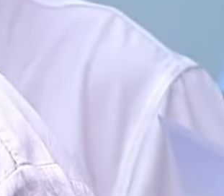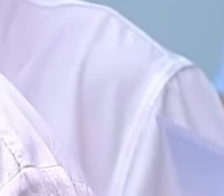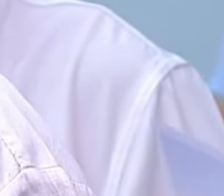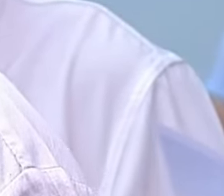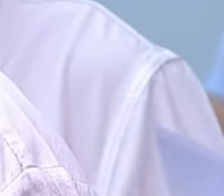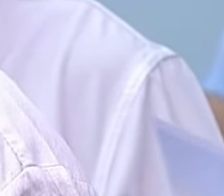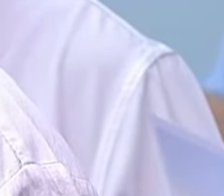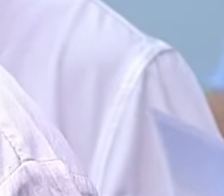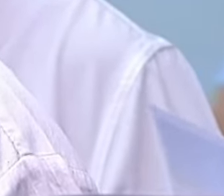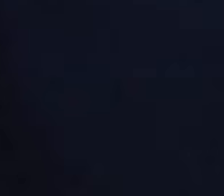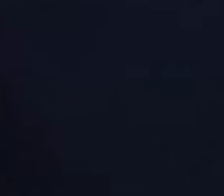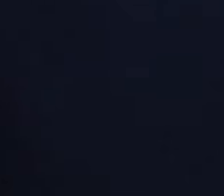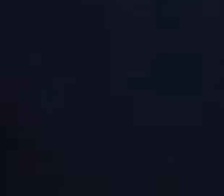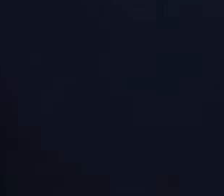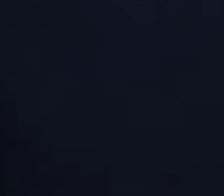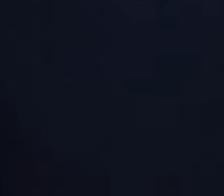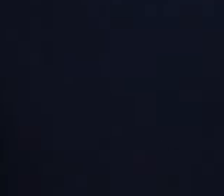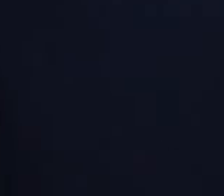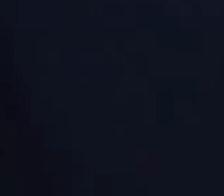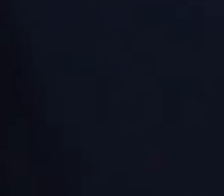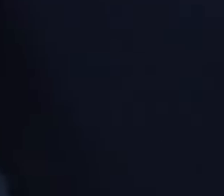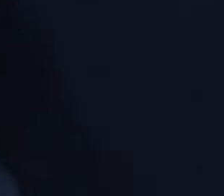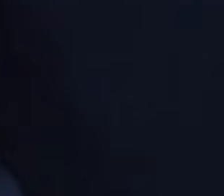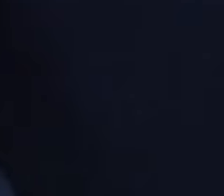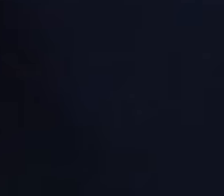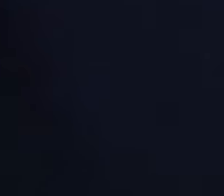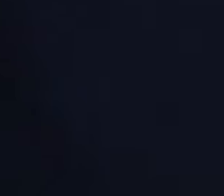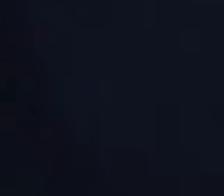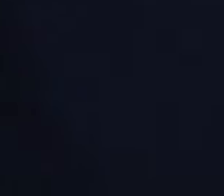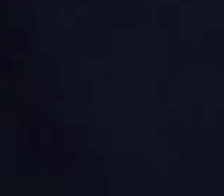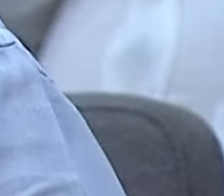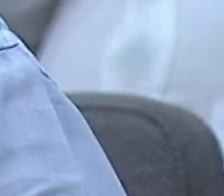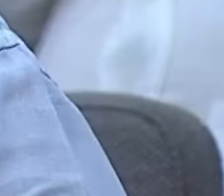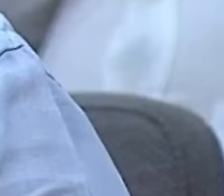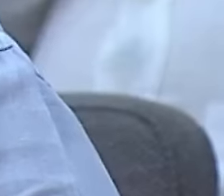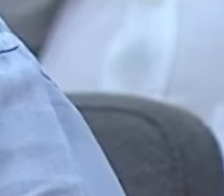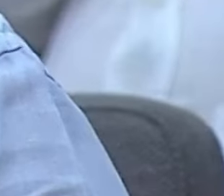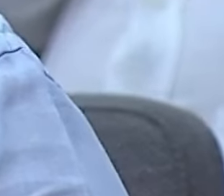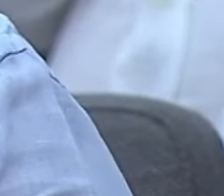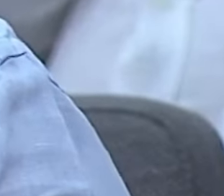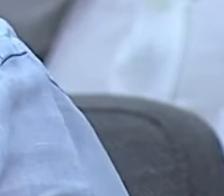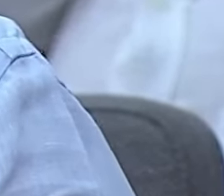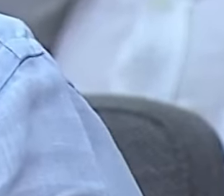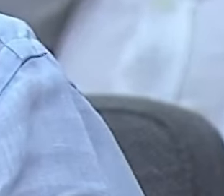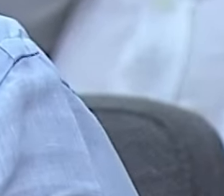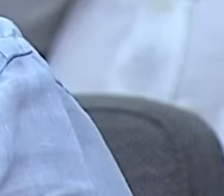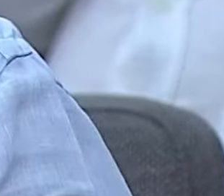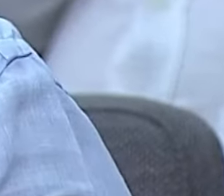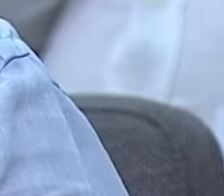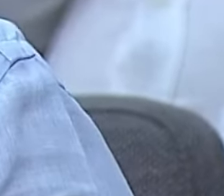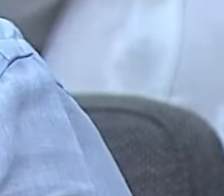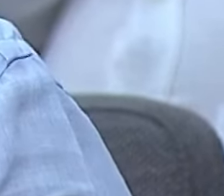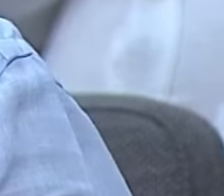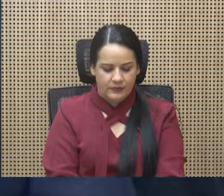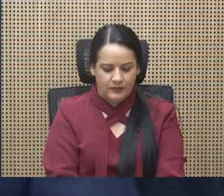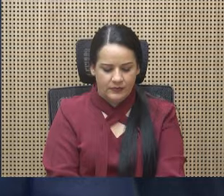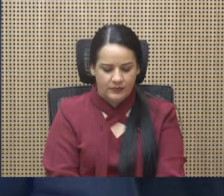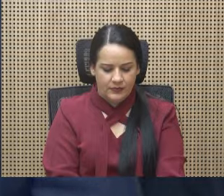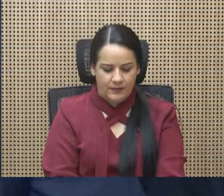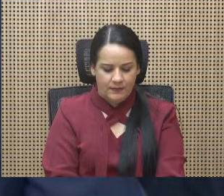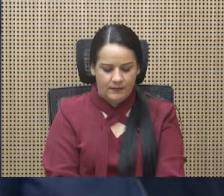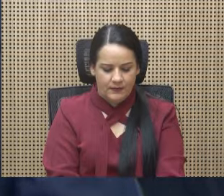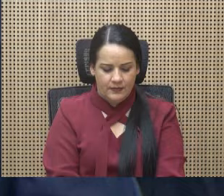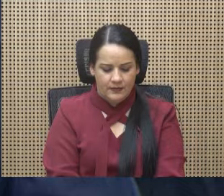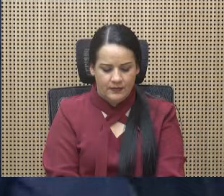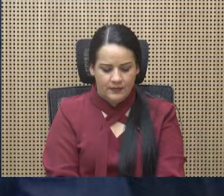sesión analizaron la problemática de la zona y eventuales soluciones varias bancadas pidieron soluciones a los problemas que aquejan